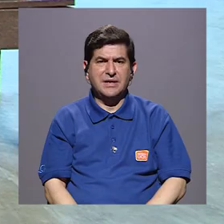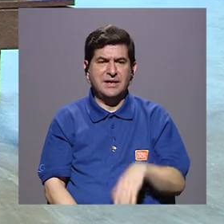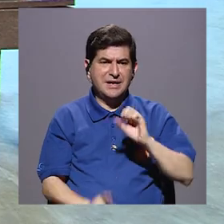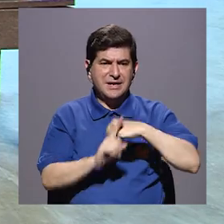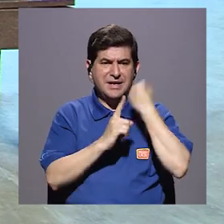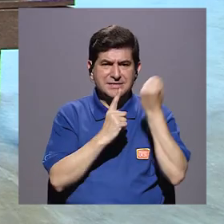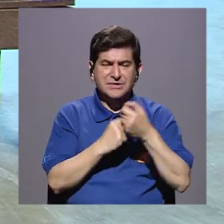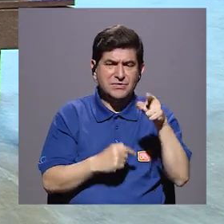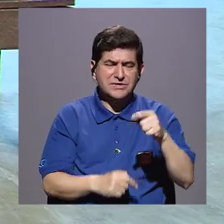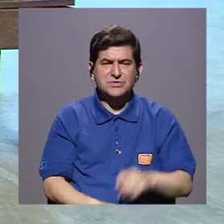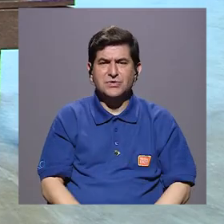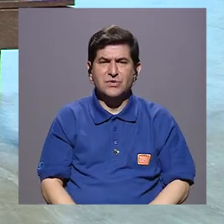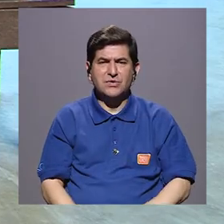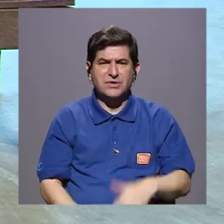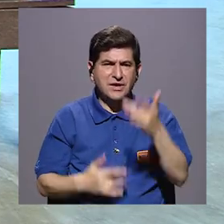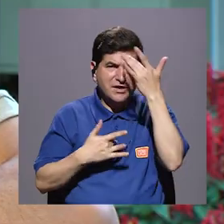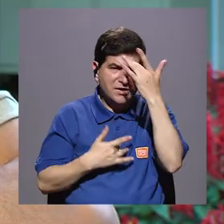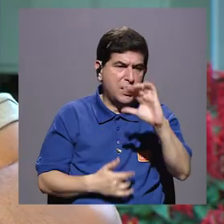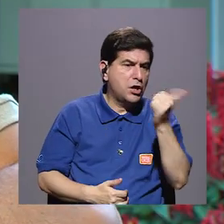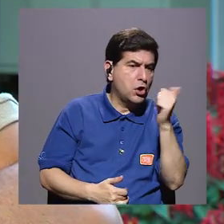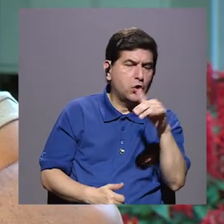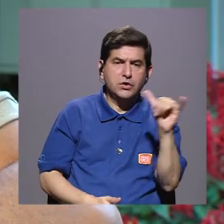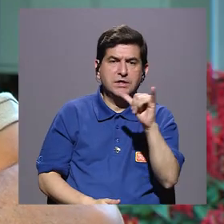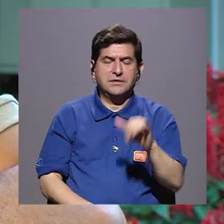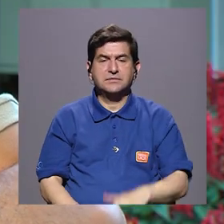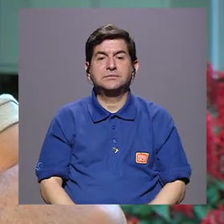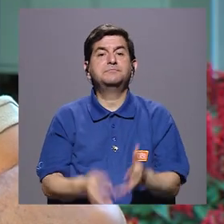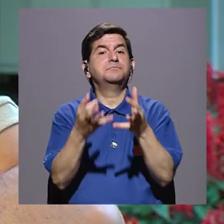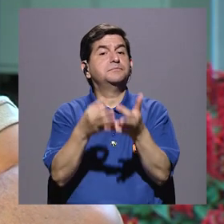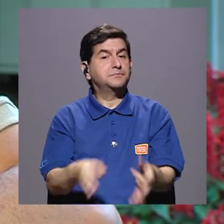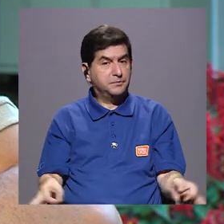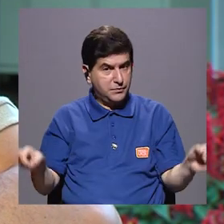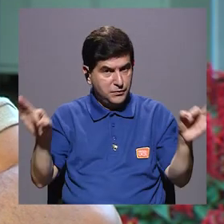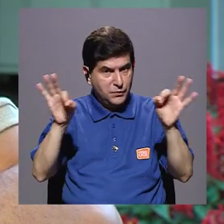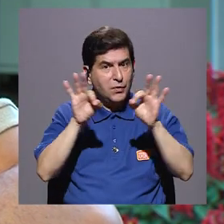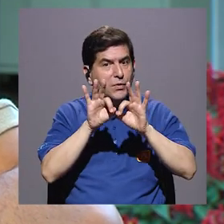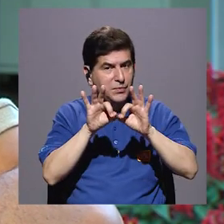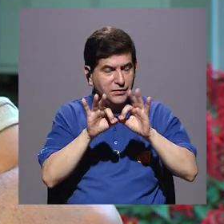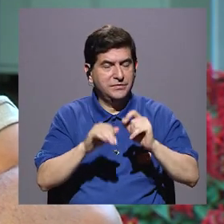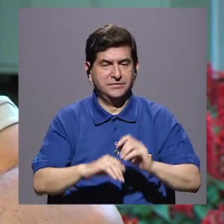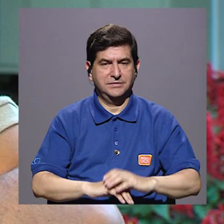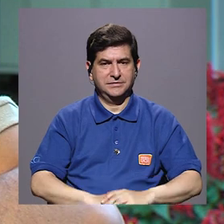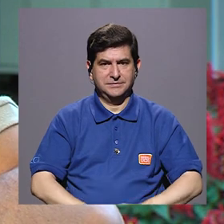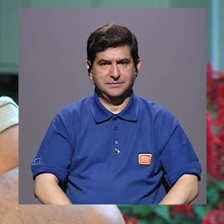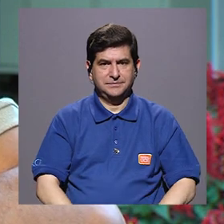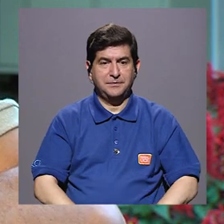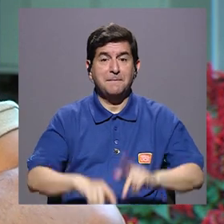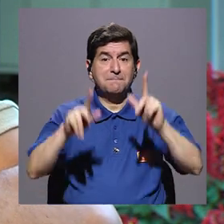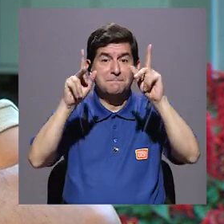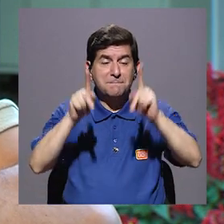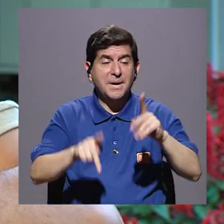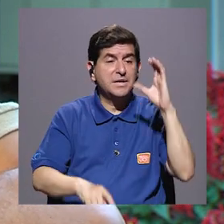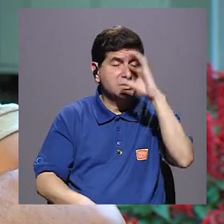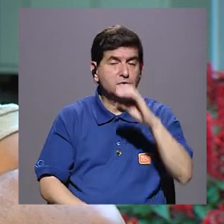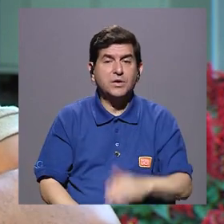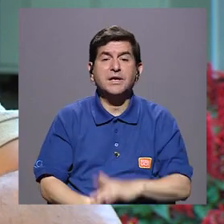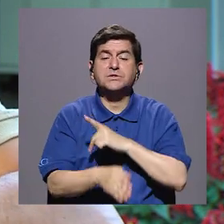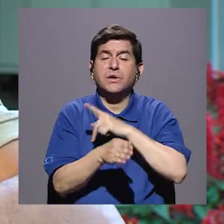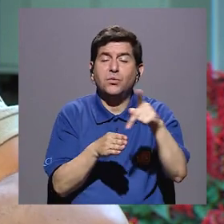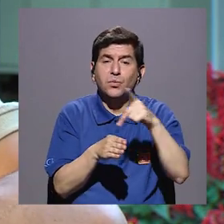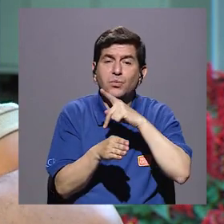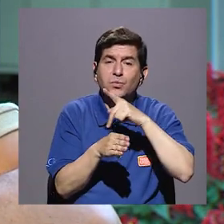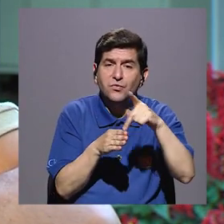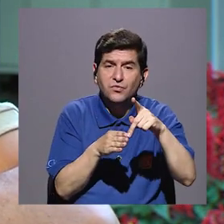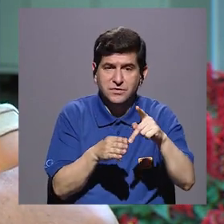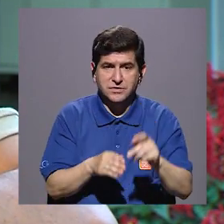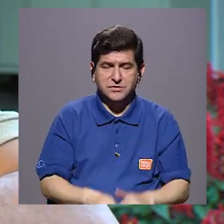otras enfermedades. Correcto. Bien, algo muy importante en esta pregunta es que las personas busquen a